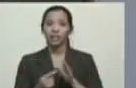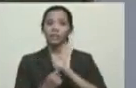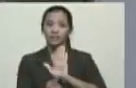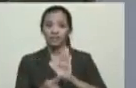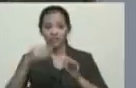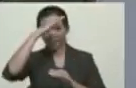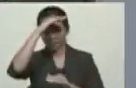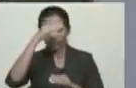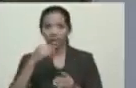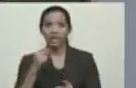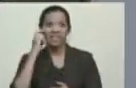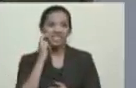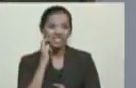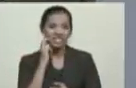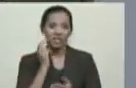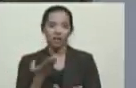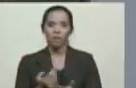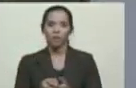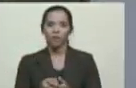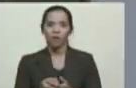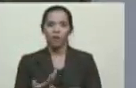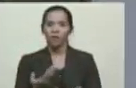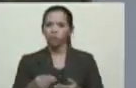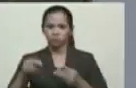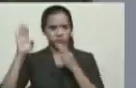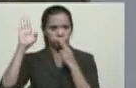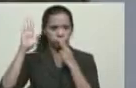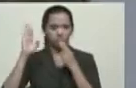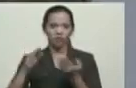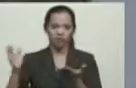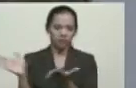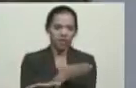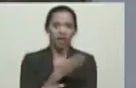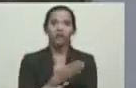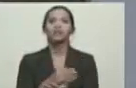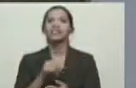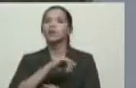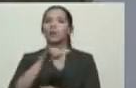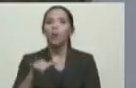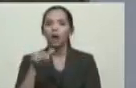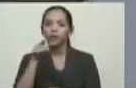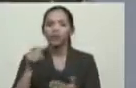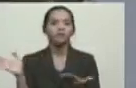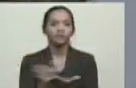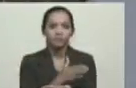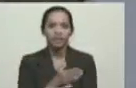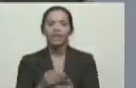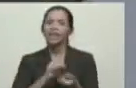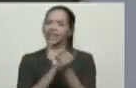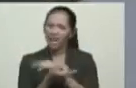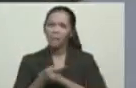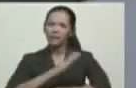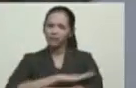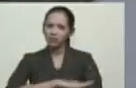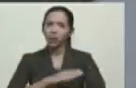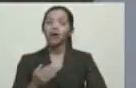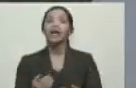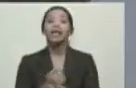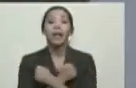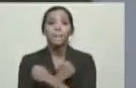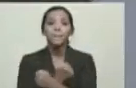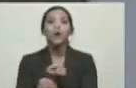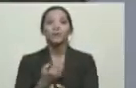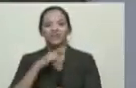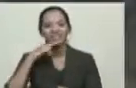cuando parece que iba a dominar el mundo fue derrotado brutalmente y así serán derrotados ustedes. Cambien esa actitud, pónganse del lado del amor, es más sabroso